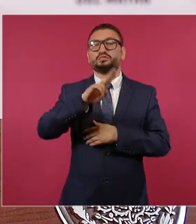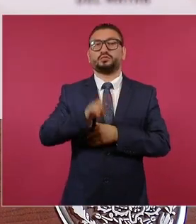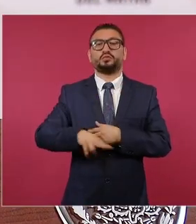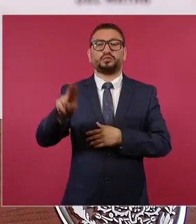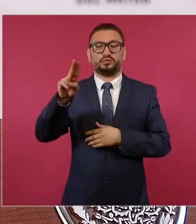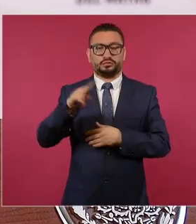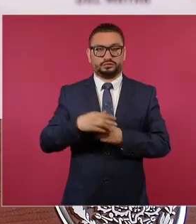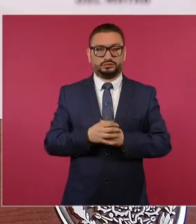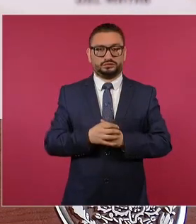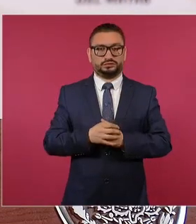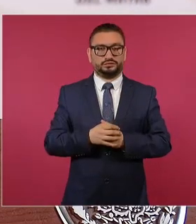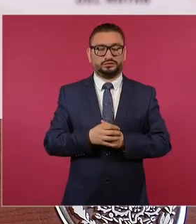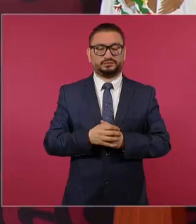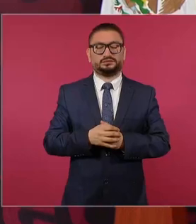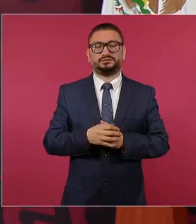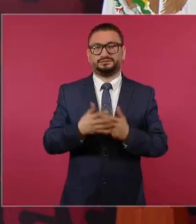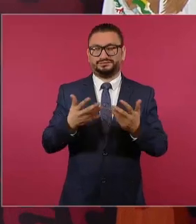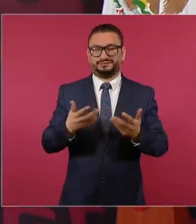Y me ha tocado